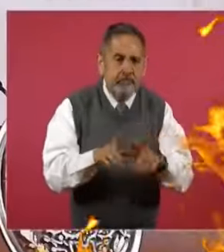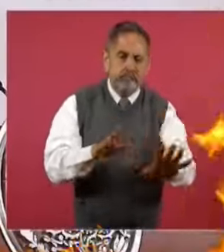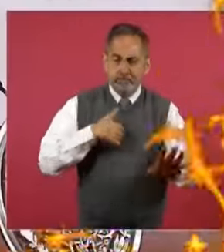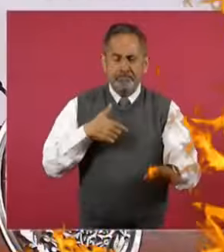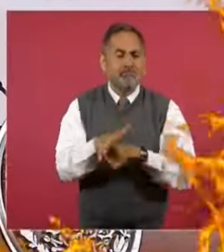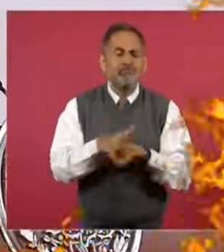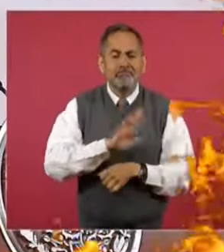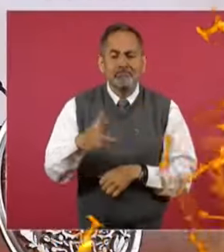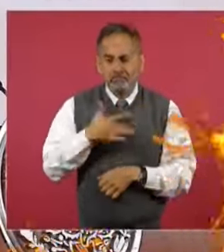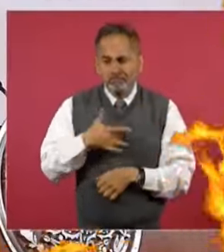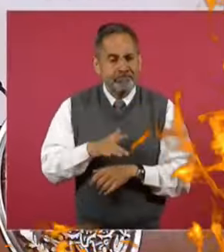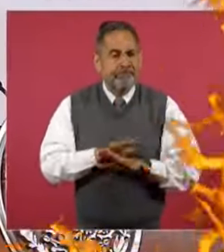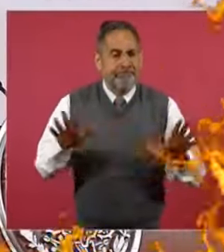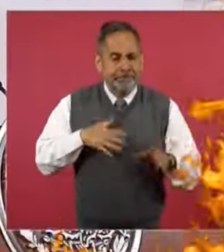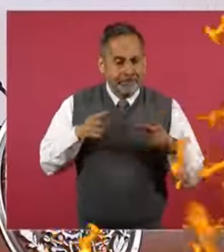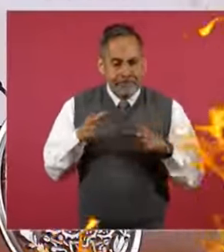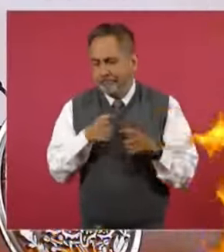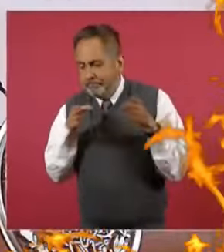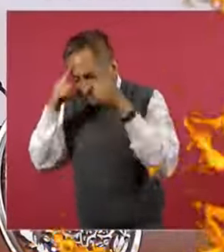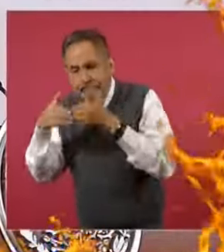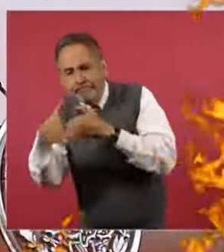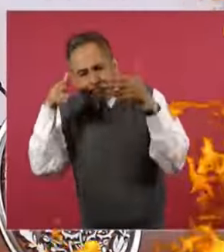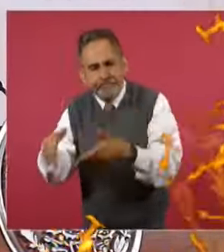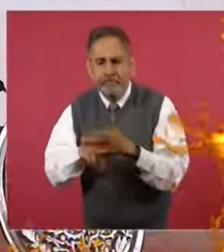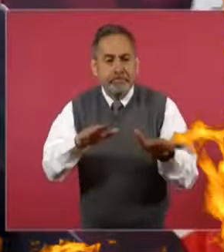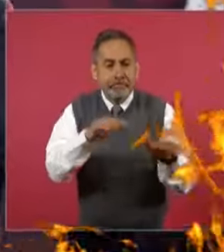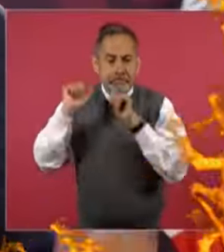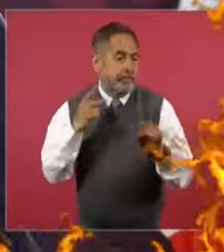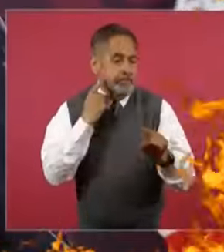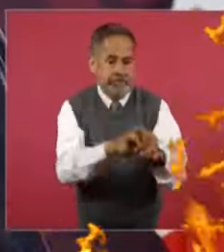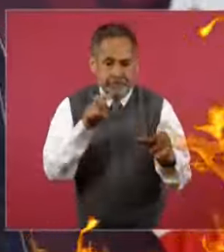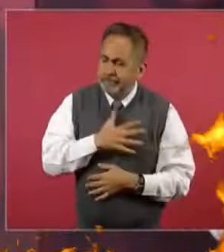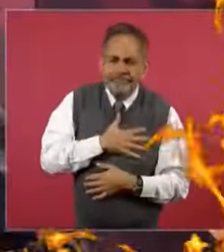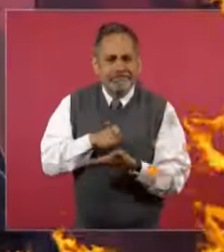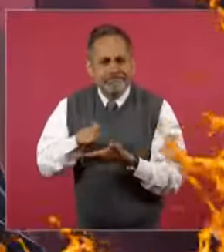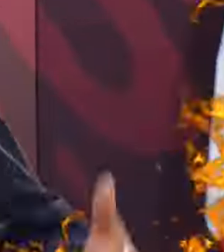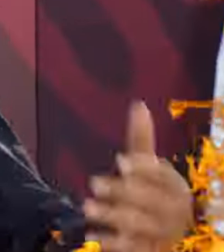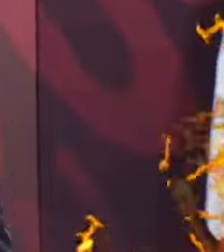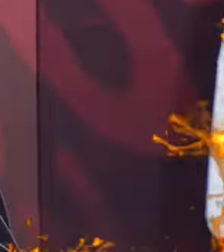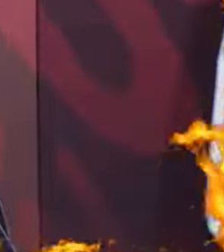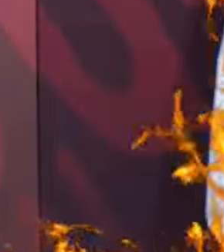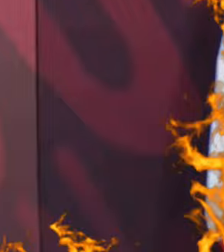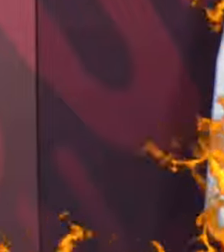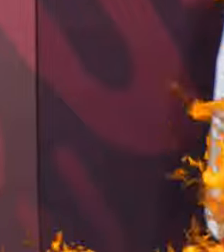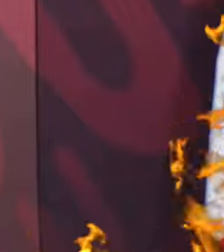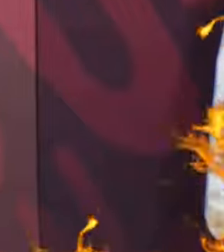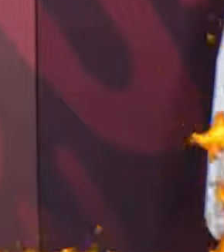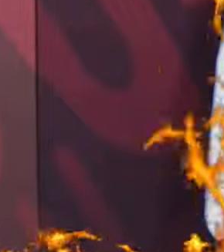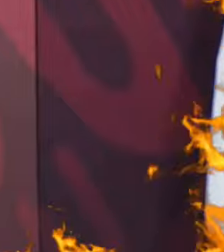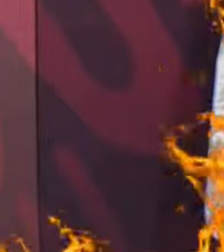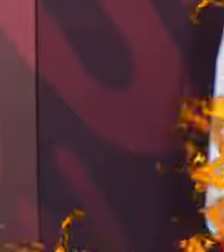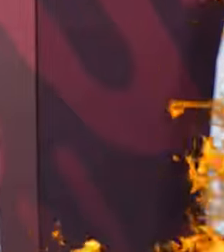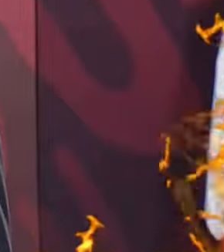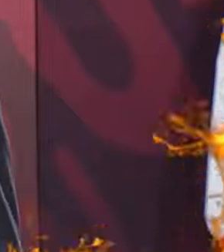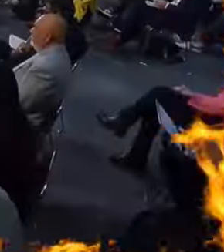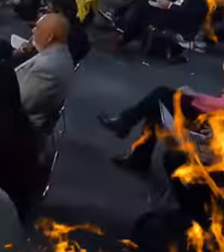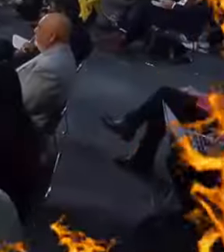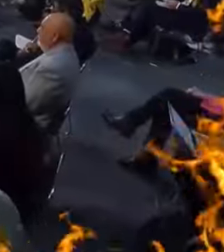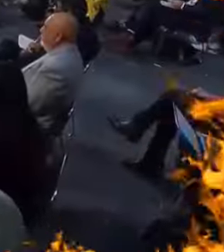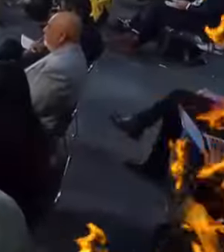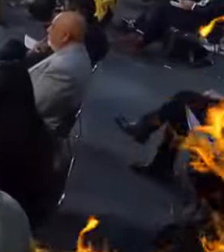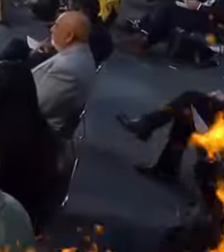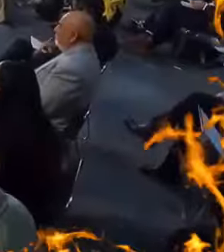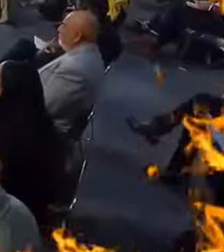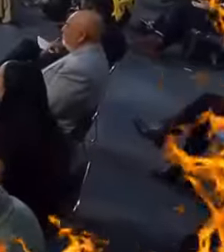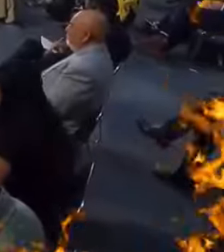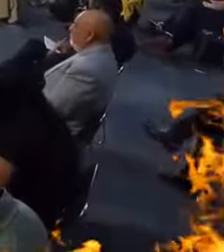tengo mi trabajo hacia adelante. Me retiro de la política, pero me voy a dedicar a escribir. Además, voy a escribir sobre algo que considero va a